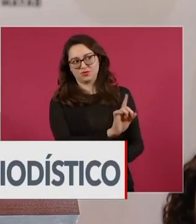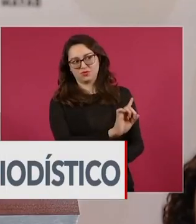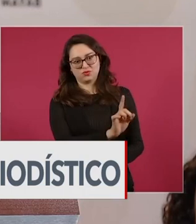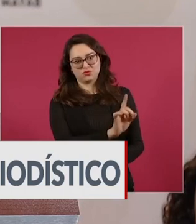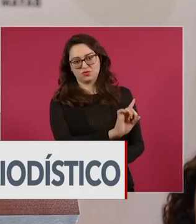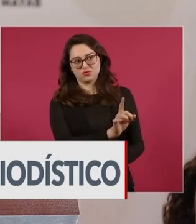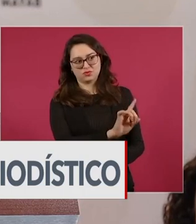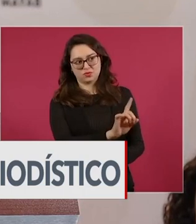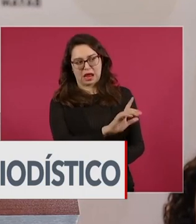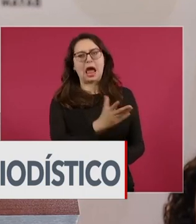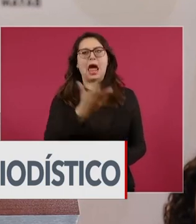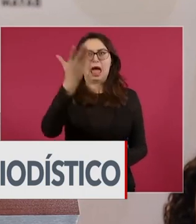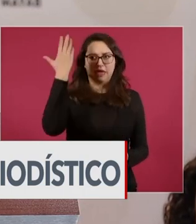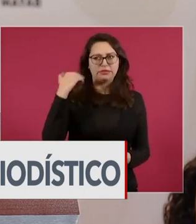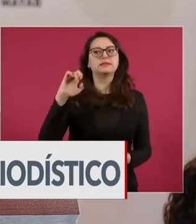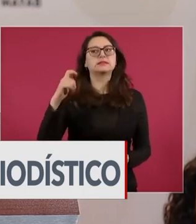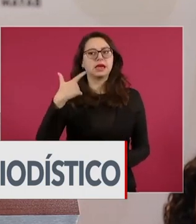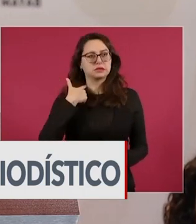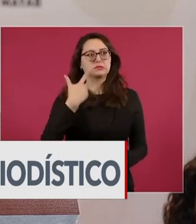las autoridades en México